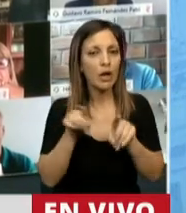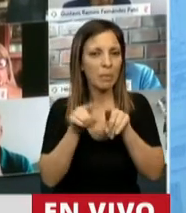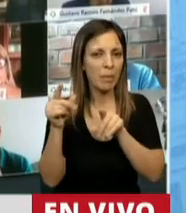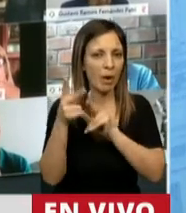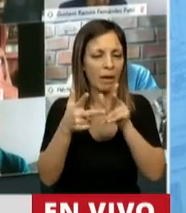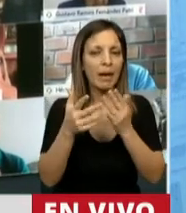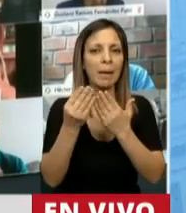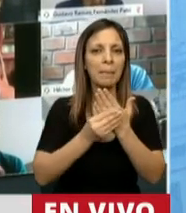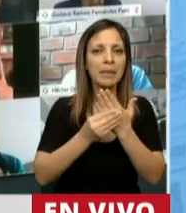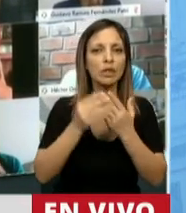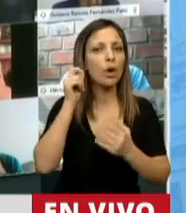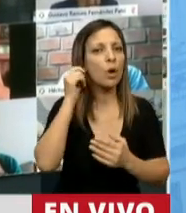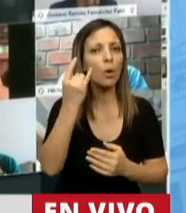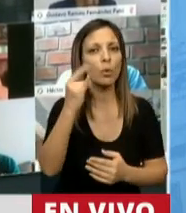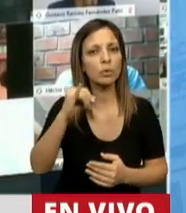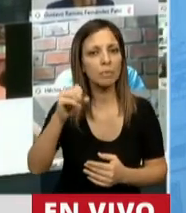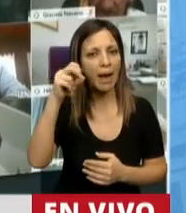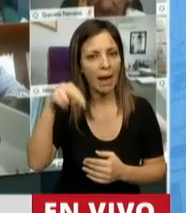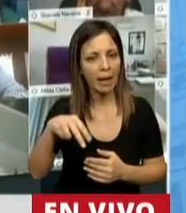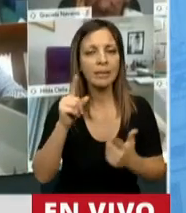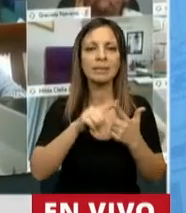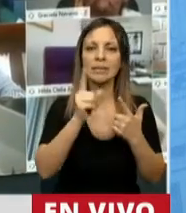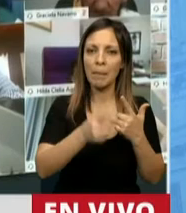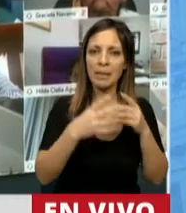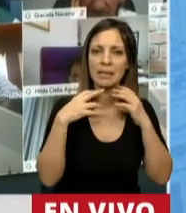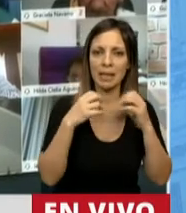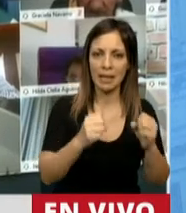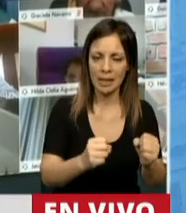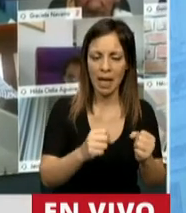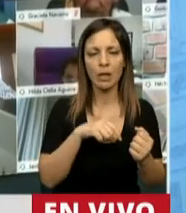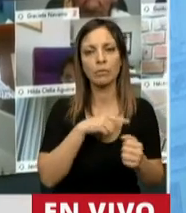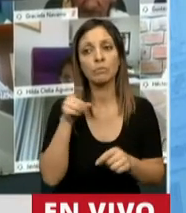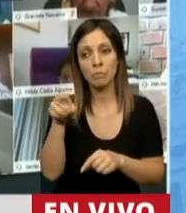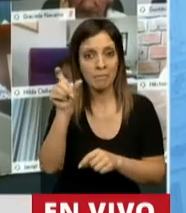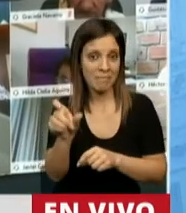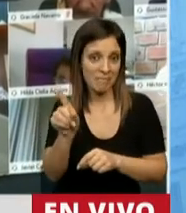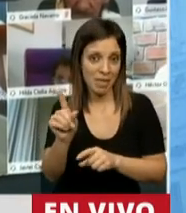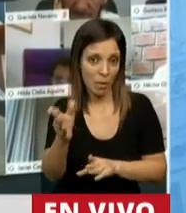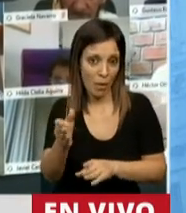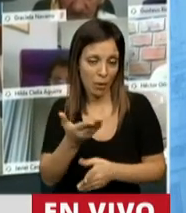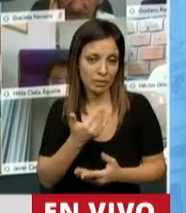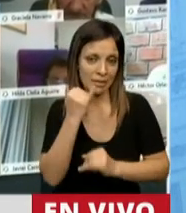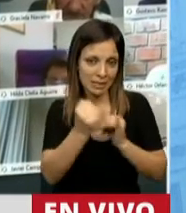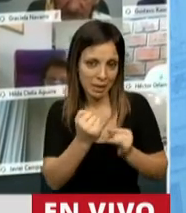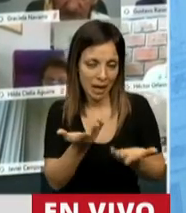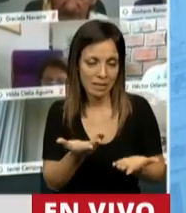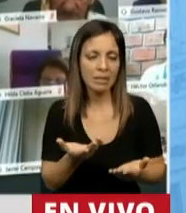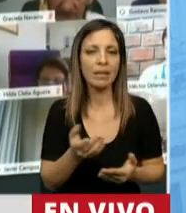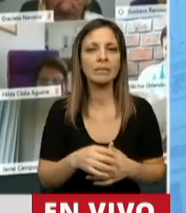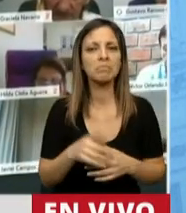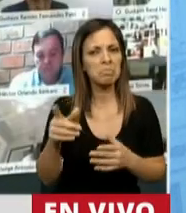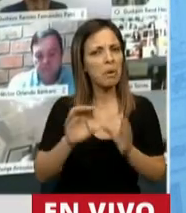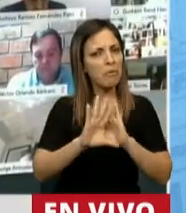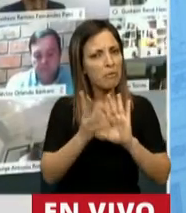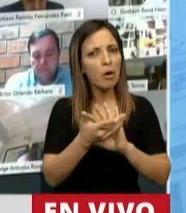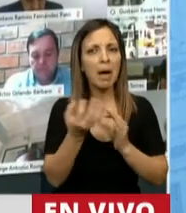Guzmán, lo ha explicado el secretario Rigo, usted mismo, señor presidente, y por supuesto de una manera